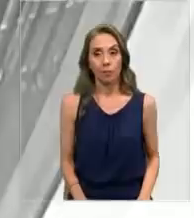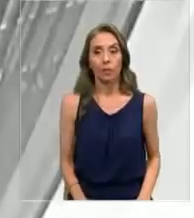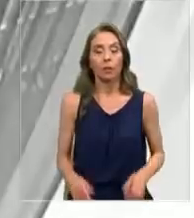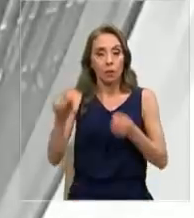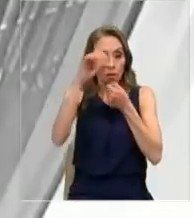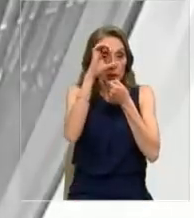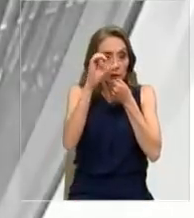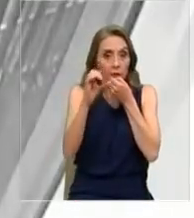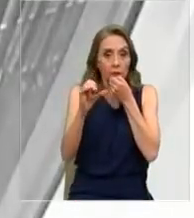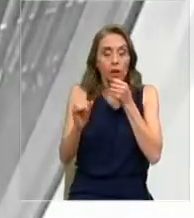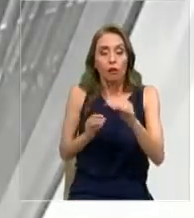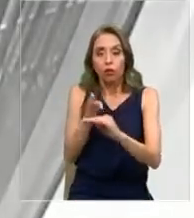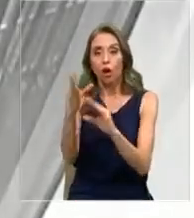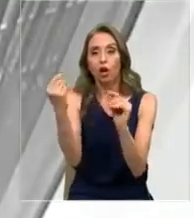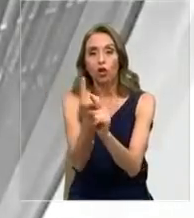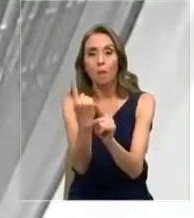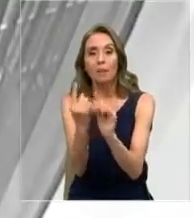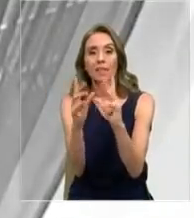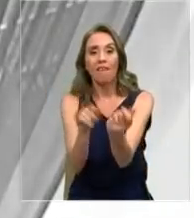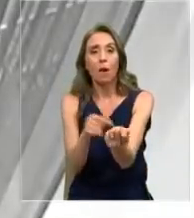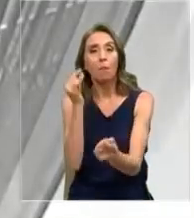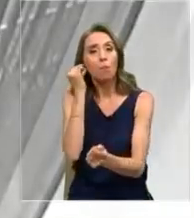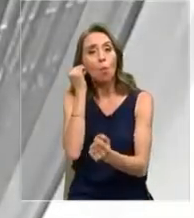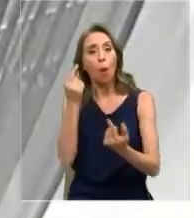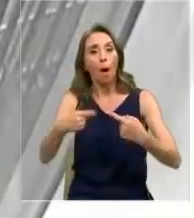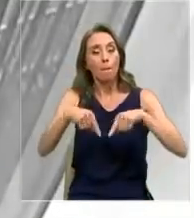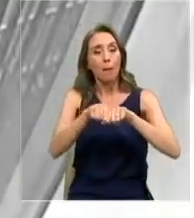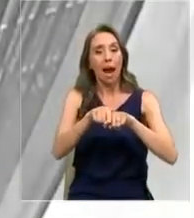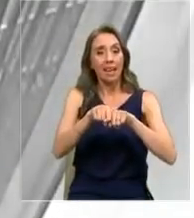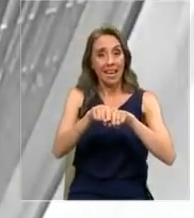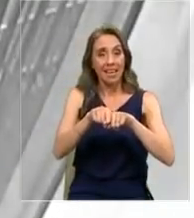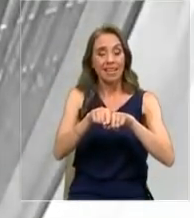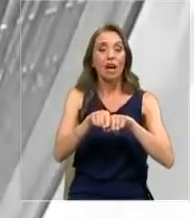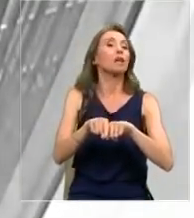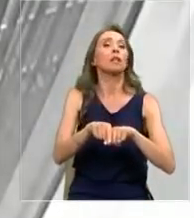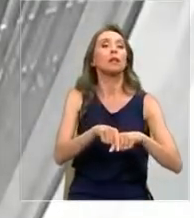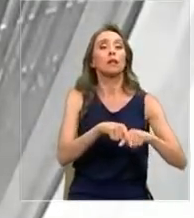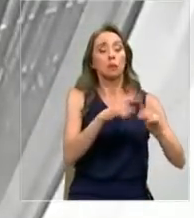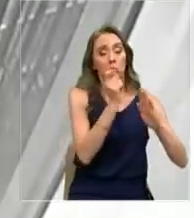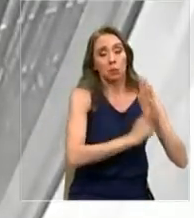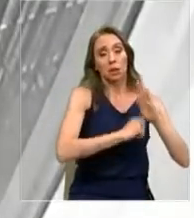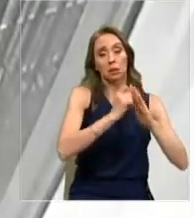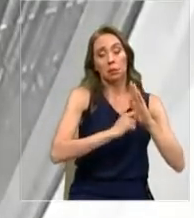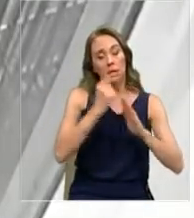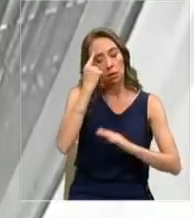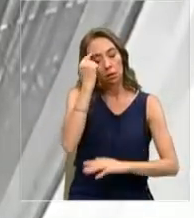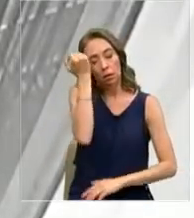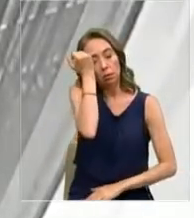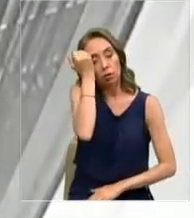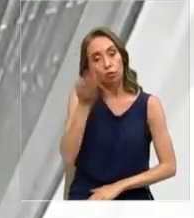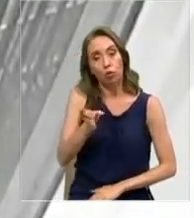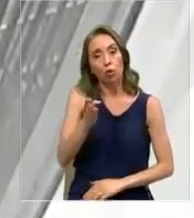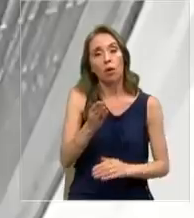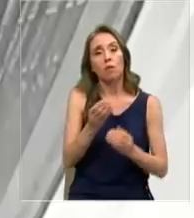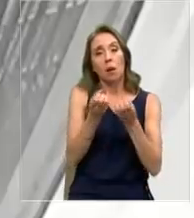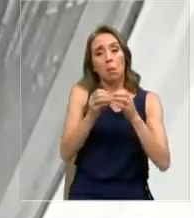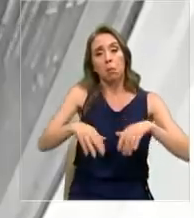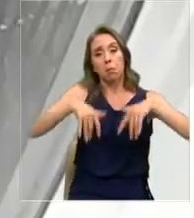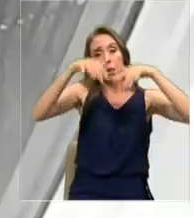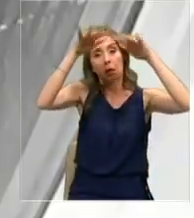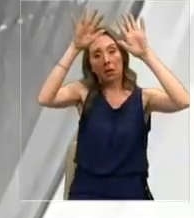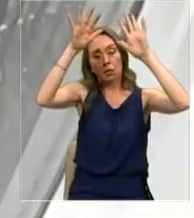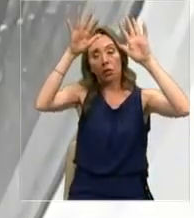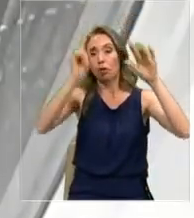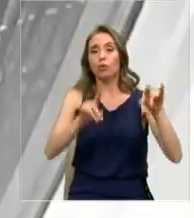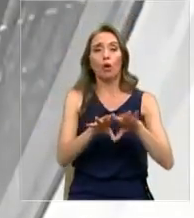Volvimos a conversar con su familia, con quien fuera su pareja. Pese al paso del tiempo, no han logrado superar la pérdida, por ello dicen, no